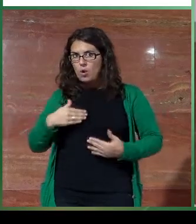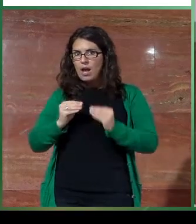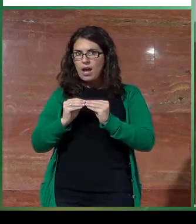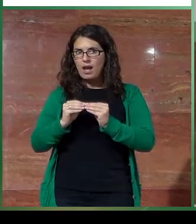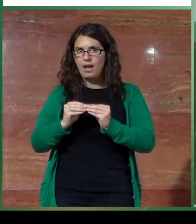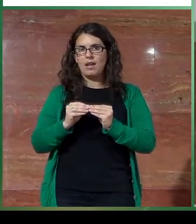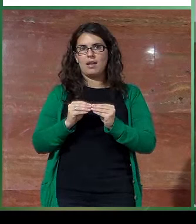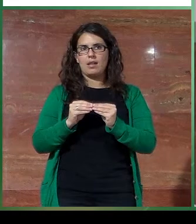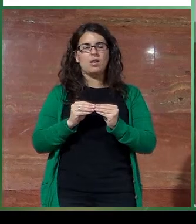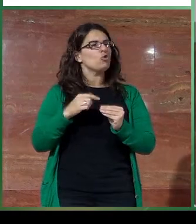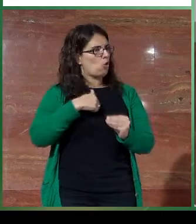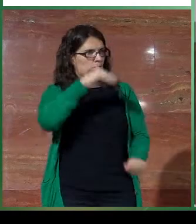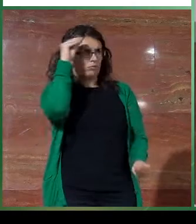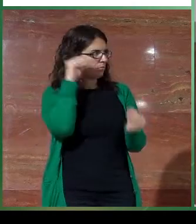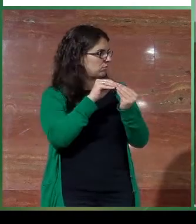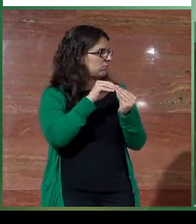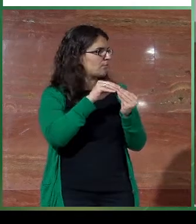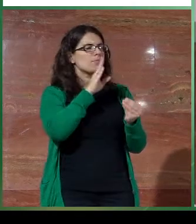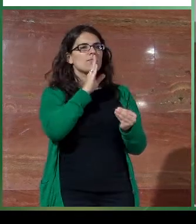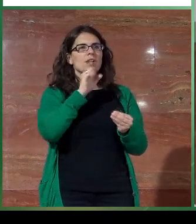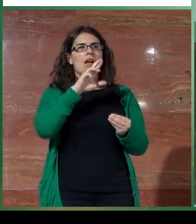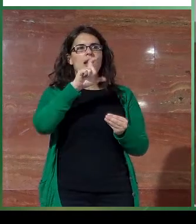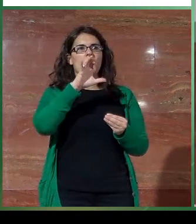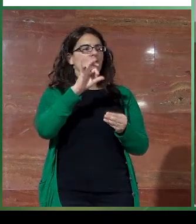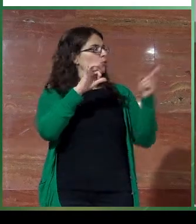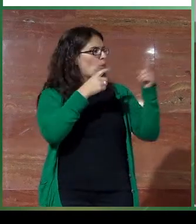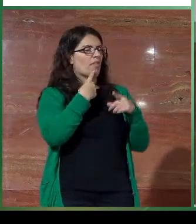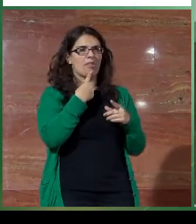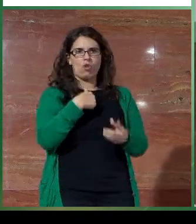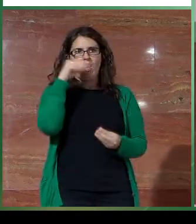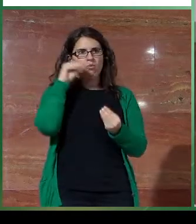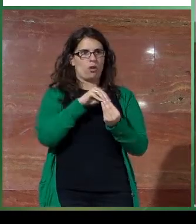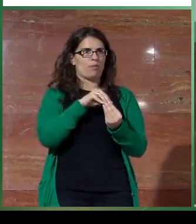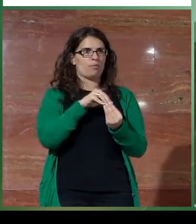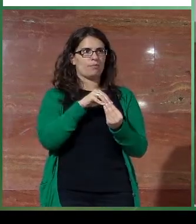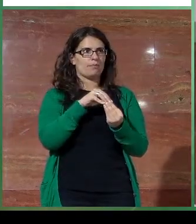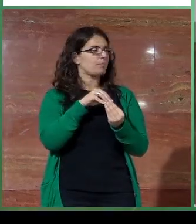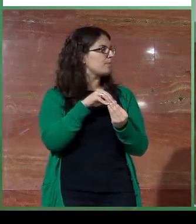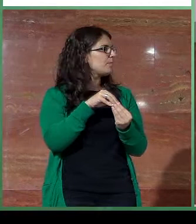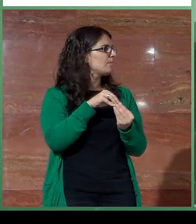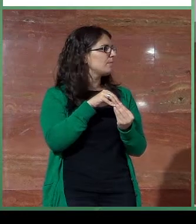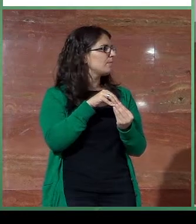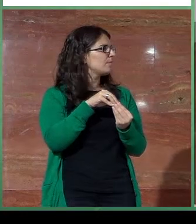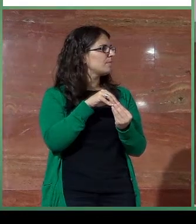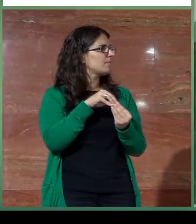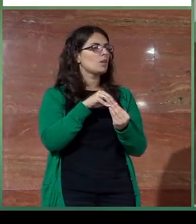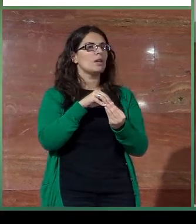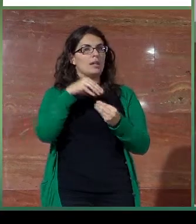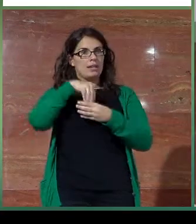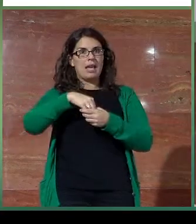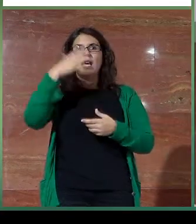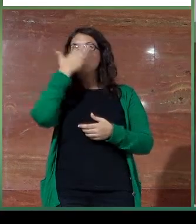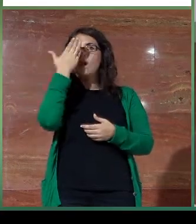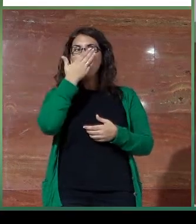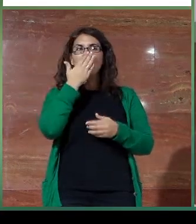de acuerdo en lo que ha dicho Carlos y en lo que dices tú, de que no se tiene formación en la escuela